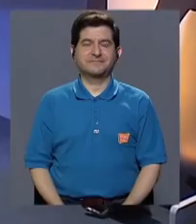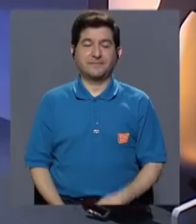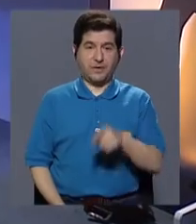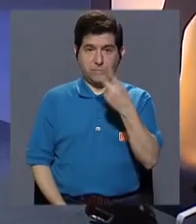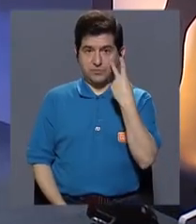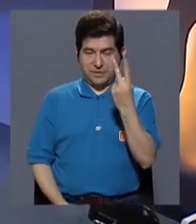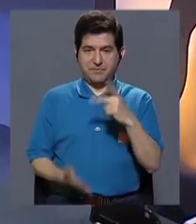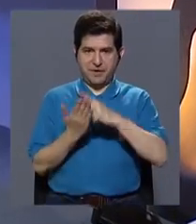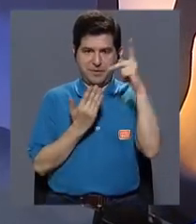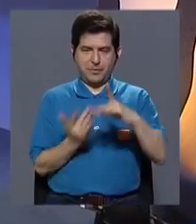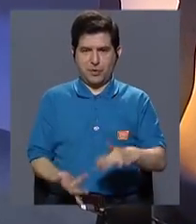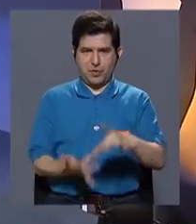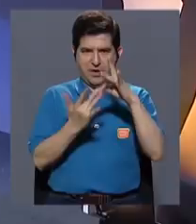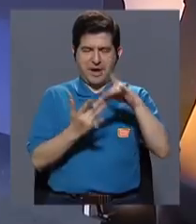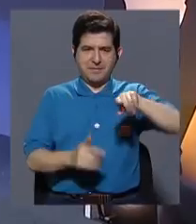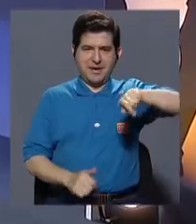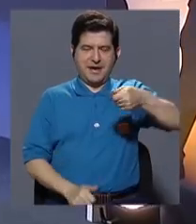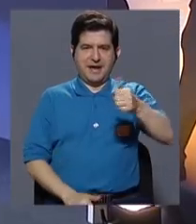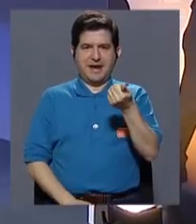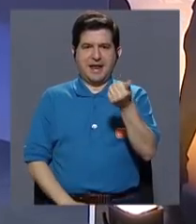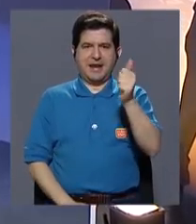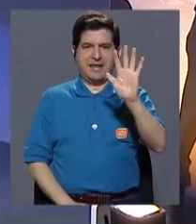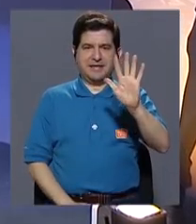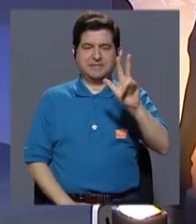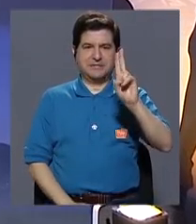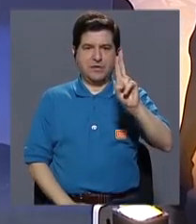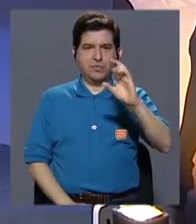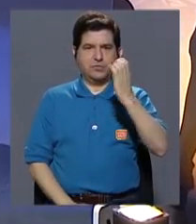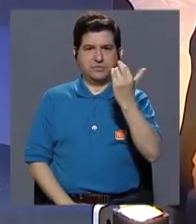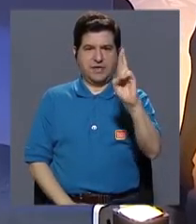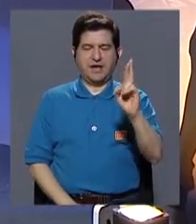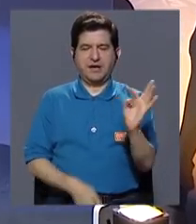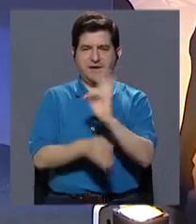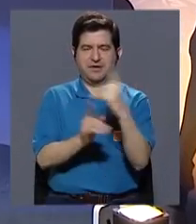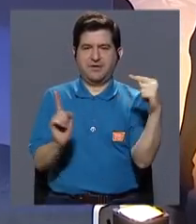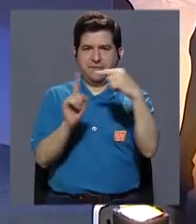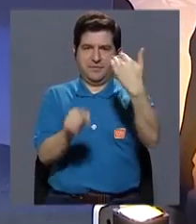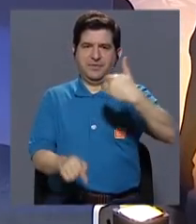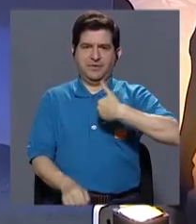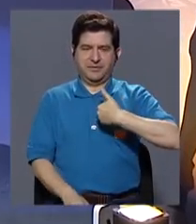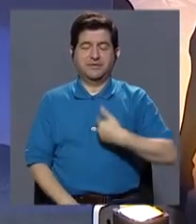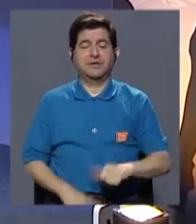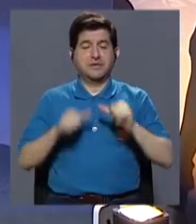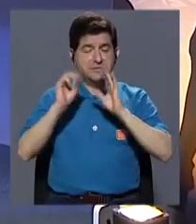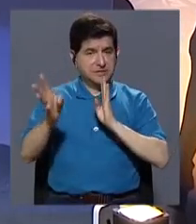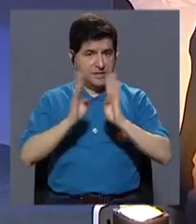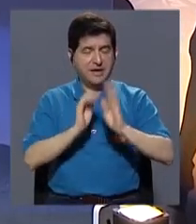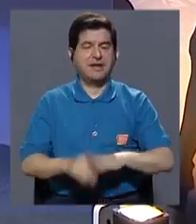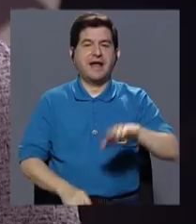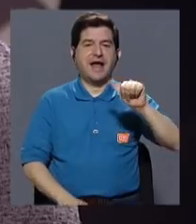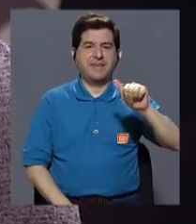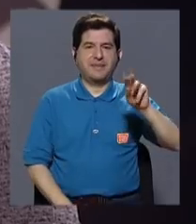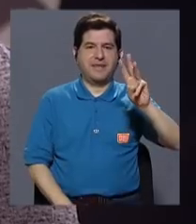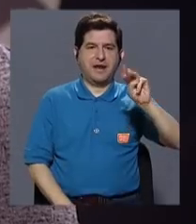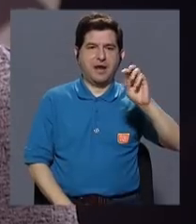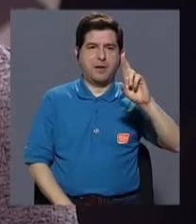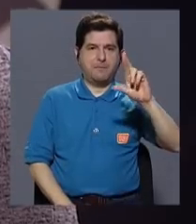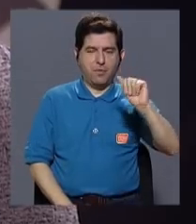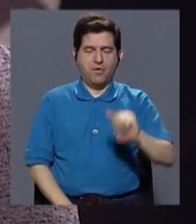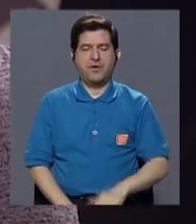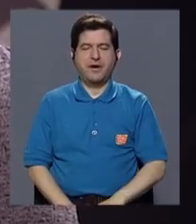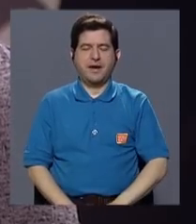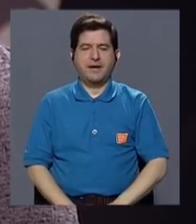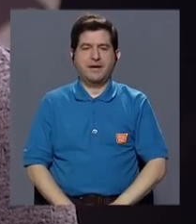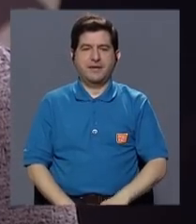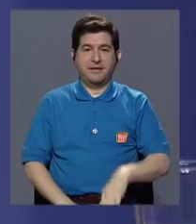ustedes sabían el programa especial del canal 15 user en donde hacemos televisión con sentido seguimos conversando con andrea mora piel